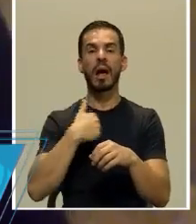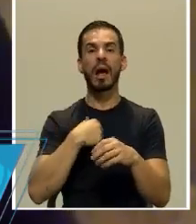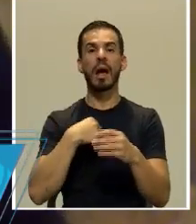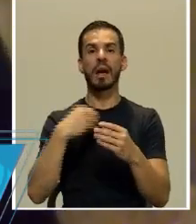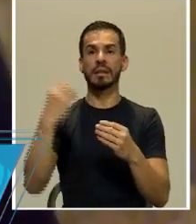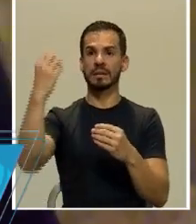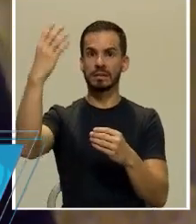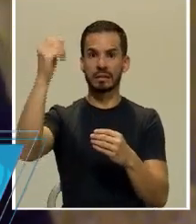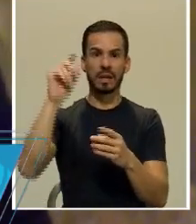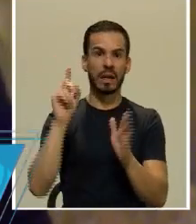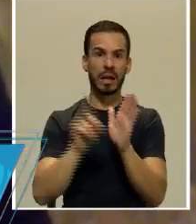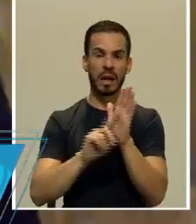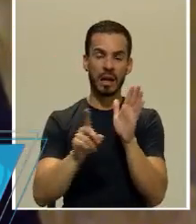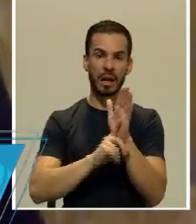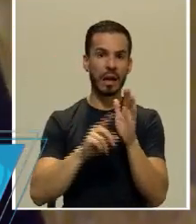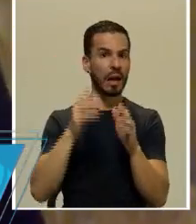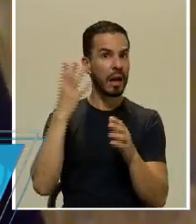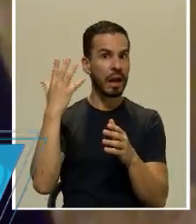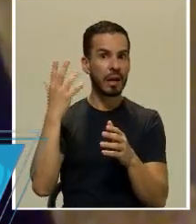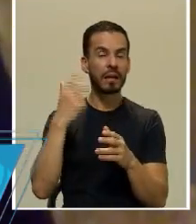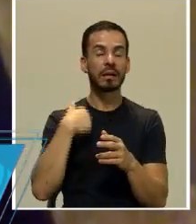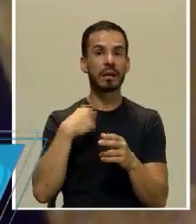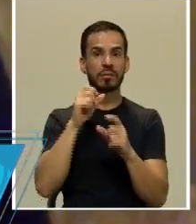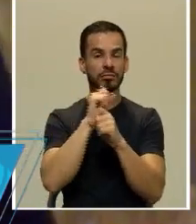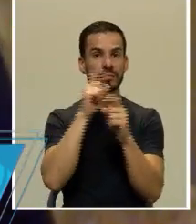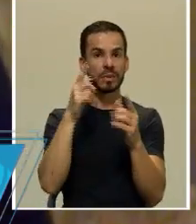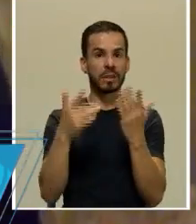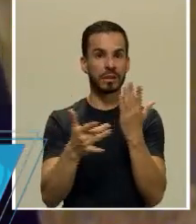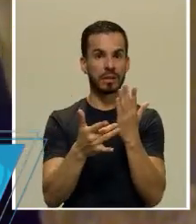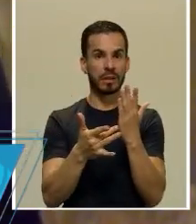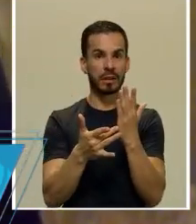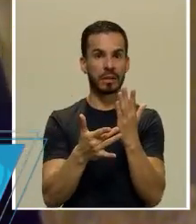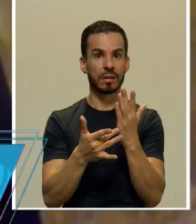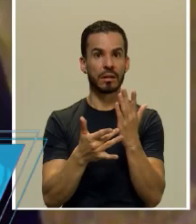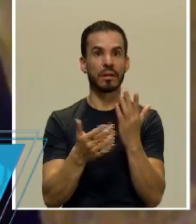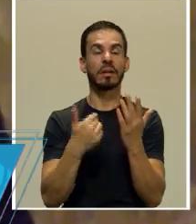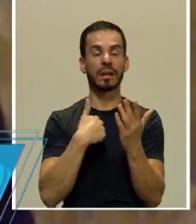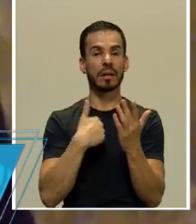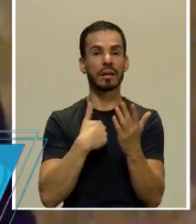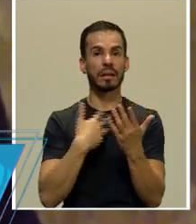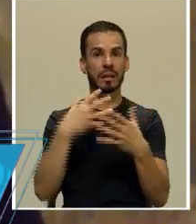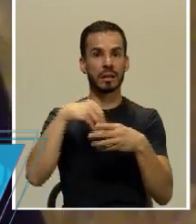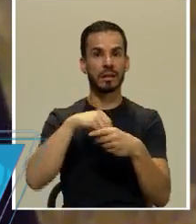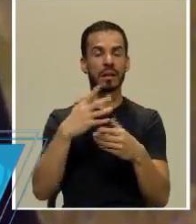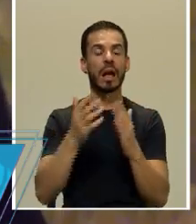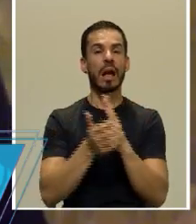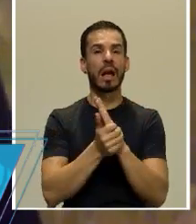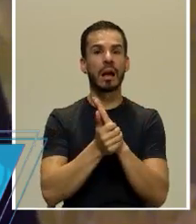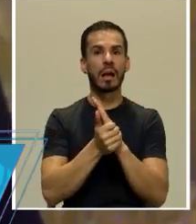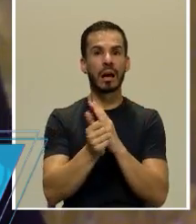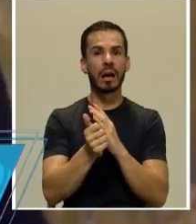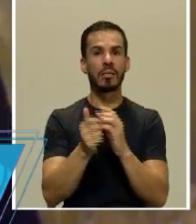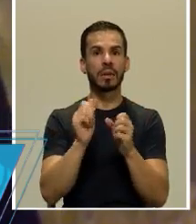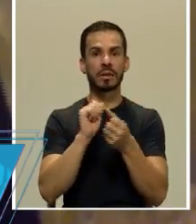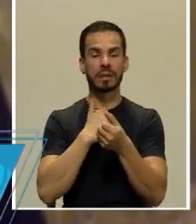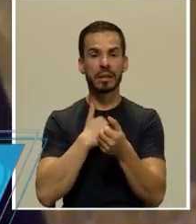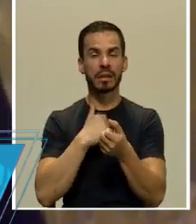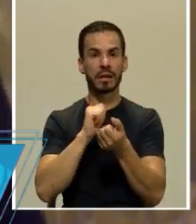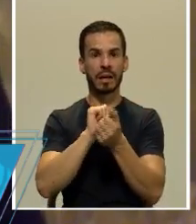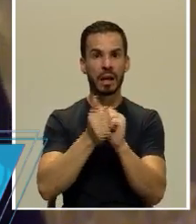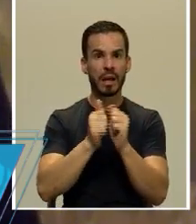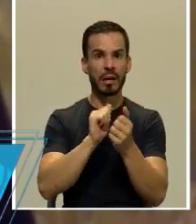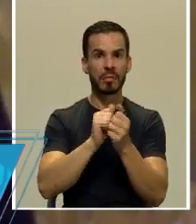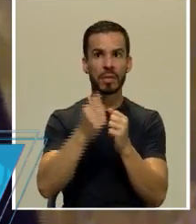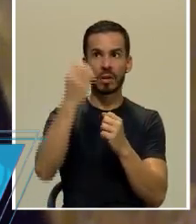unas señales de alerta. Este tren es muy impresionante, la tecnología que tiene, también capaz de ir haciendo los cambios